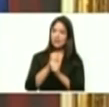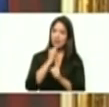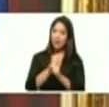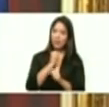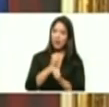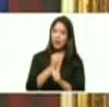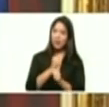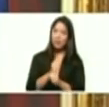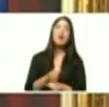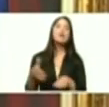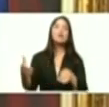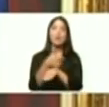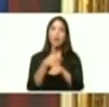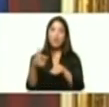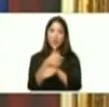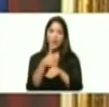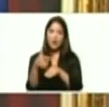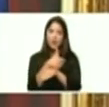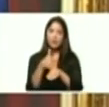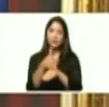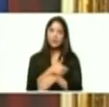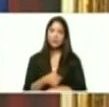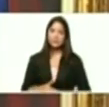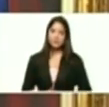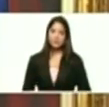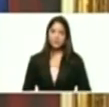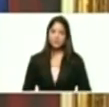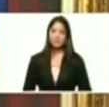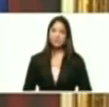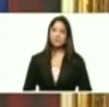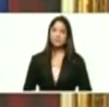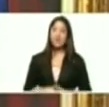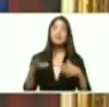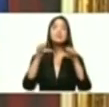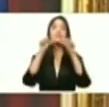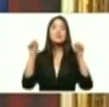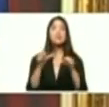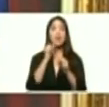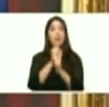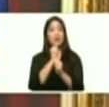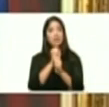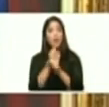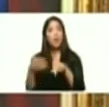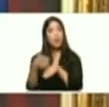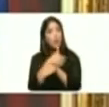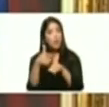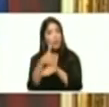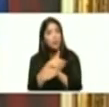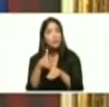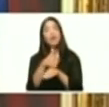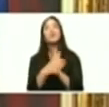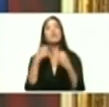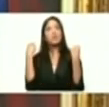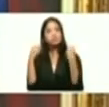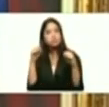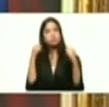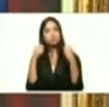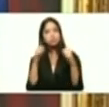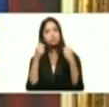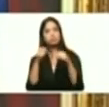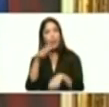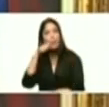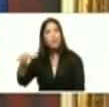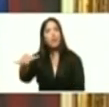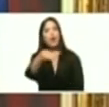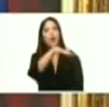y gobierno, compañeros, compañeras, sistema de trabajo y de gobierno, de ejercicio del poder político,